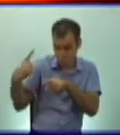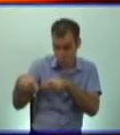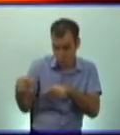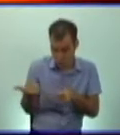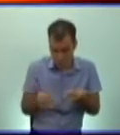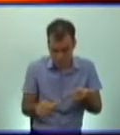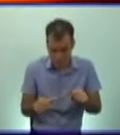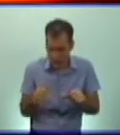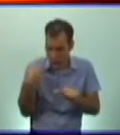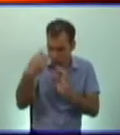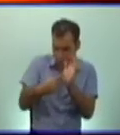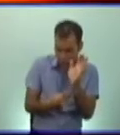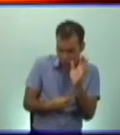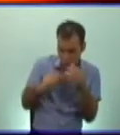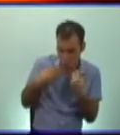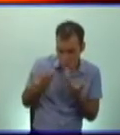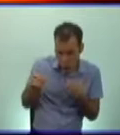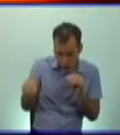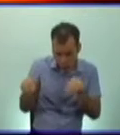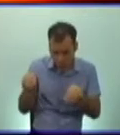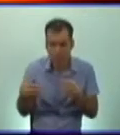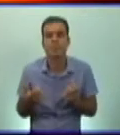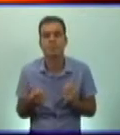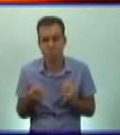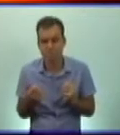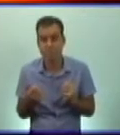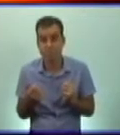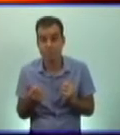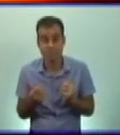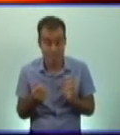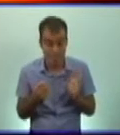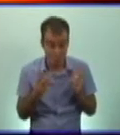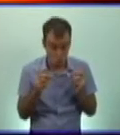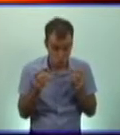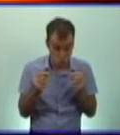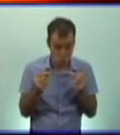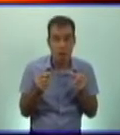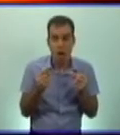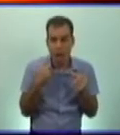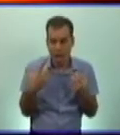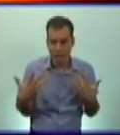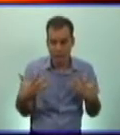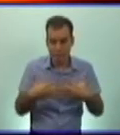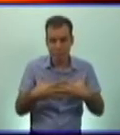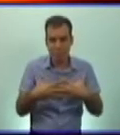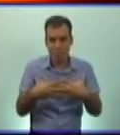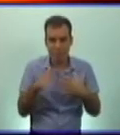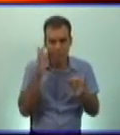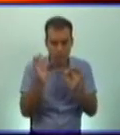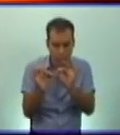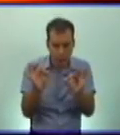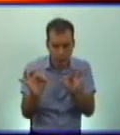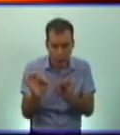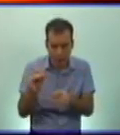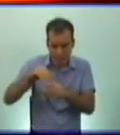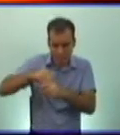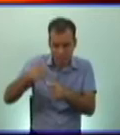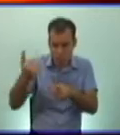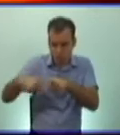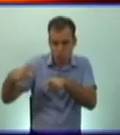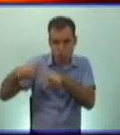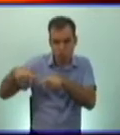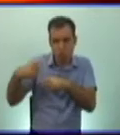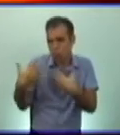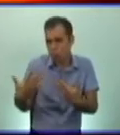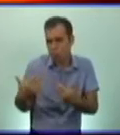y que se producen. Y desde el punto de vista cuantitativo, la relación entre las partículas de las sustancias que participan en esta